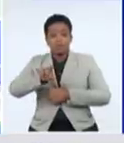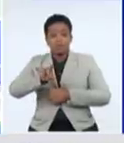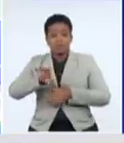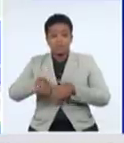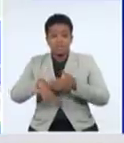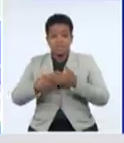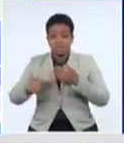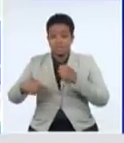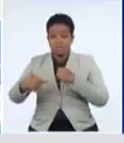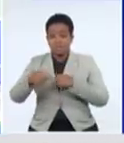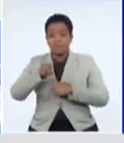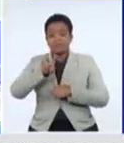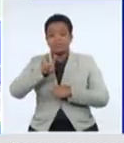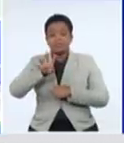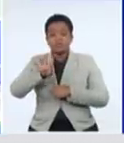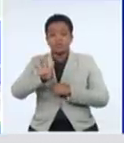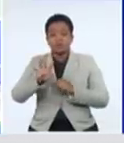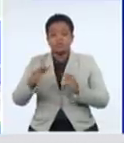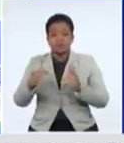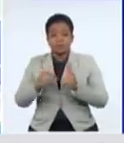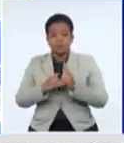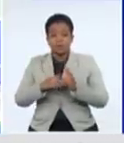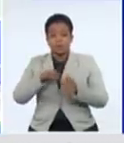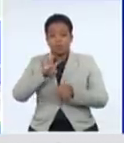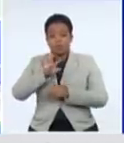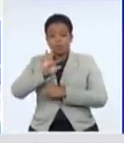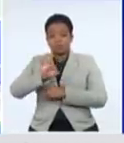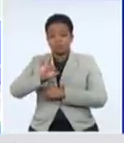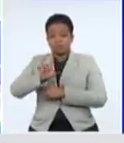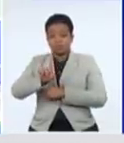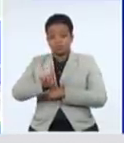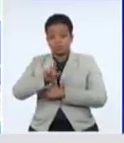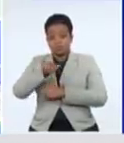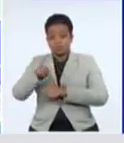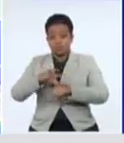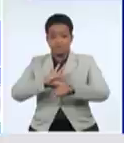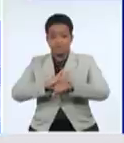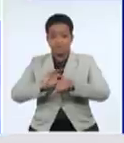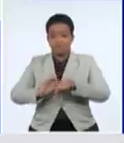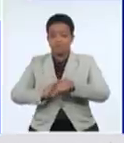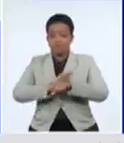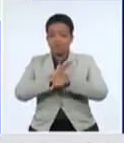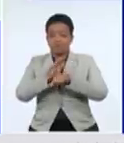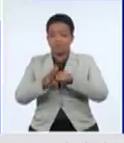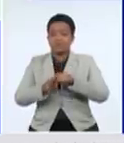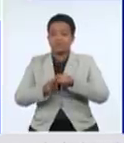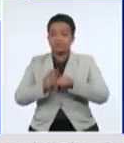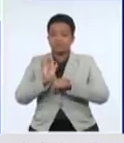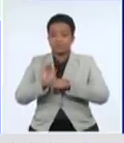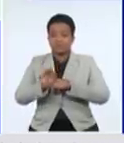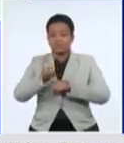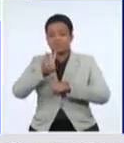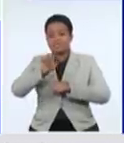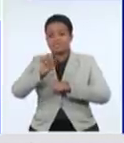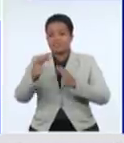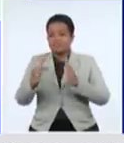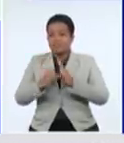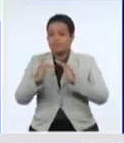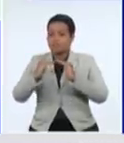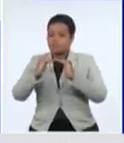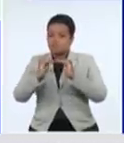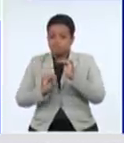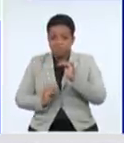24.481 pacientes con COVID-19 en los últimos 15 días, por debajo de los 26.607